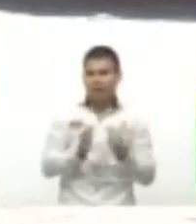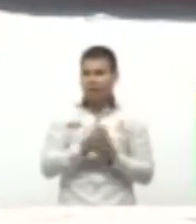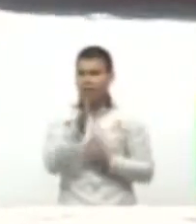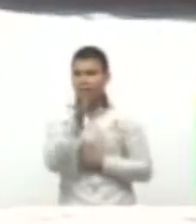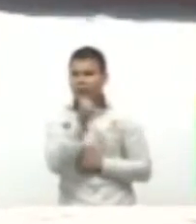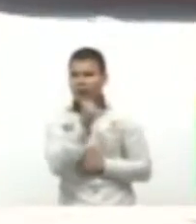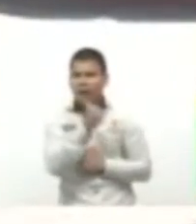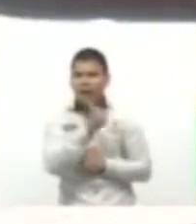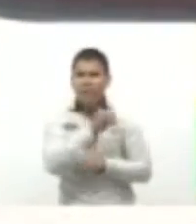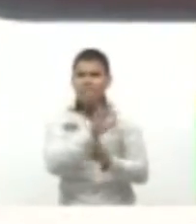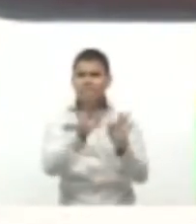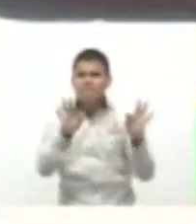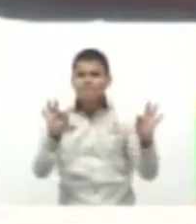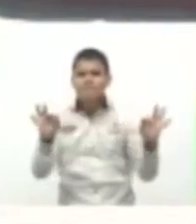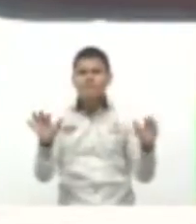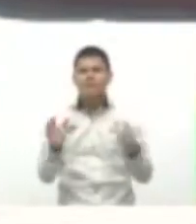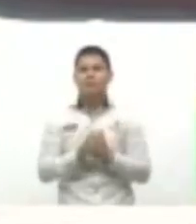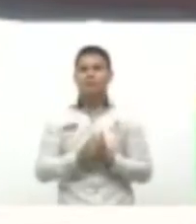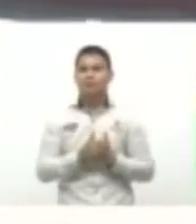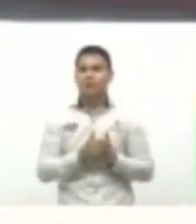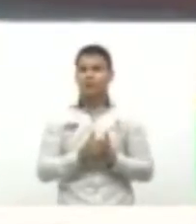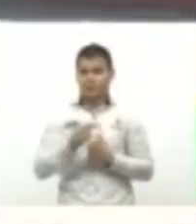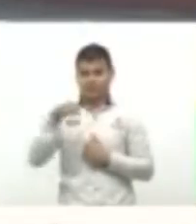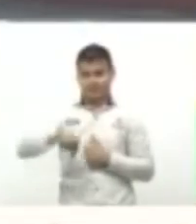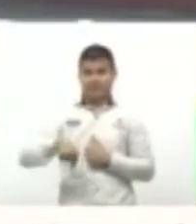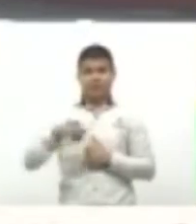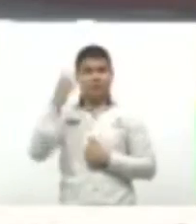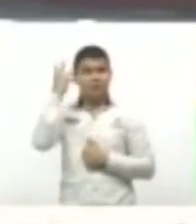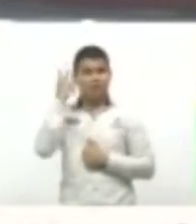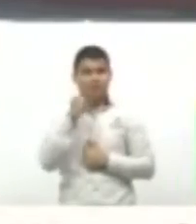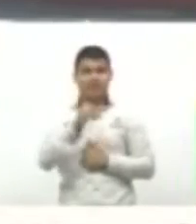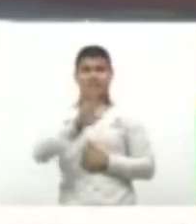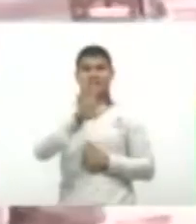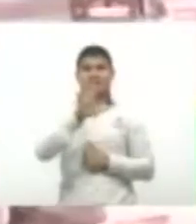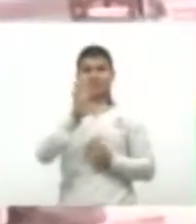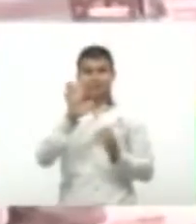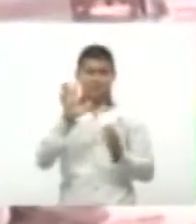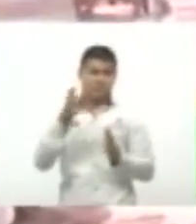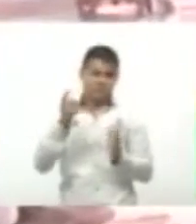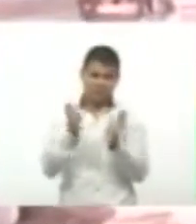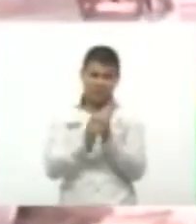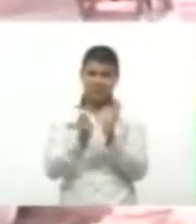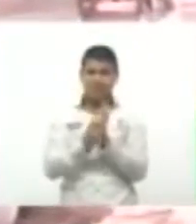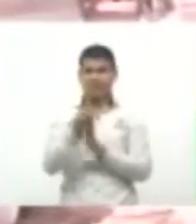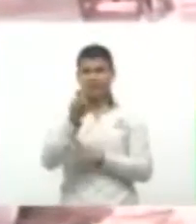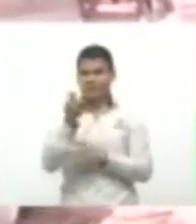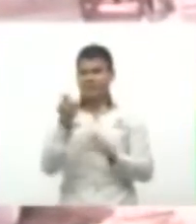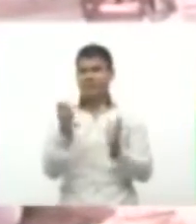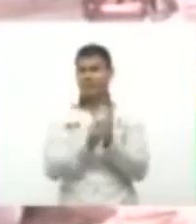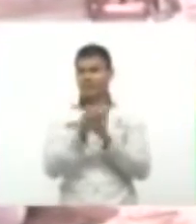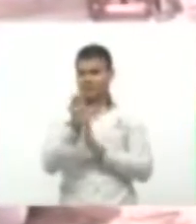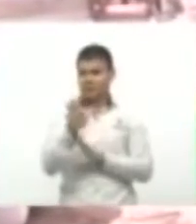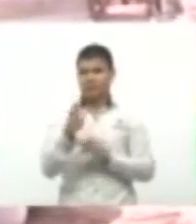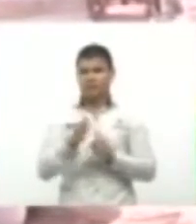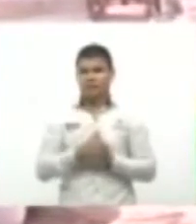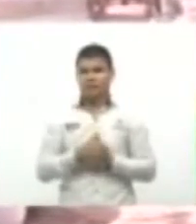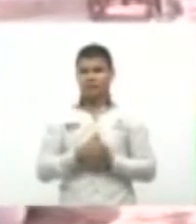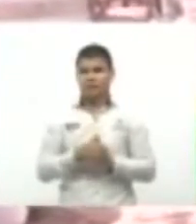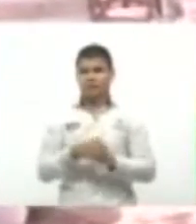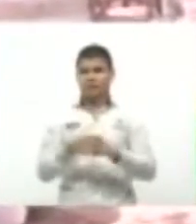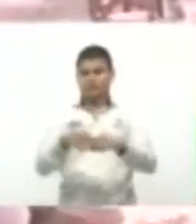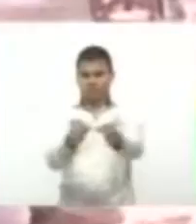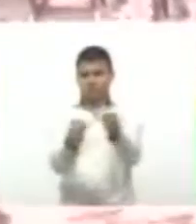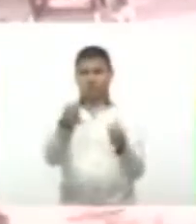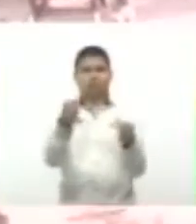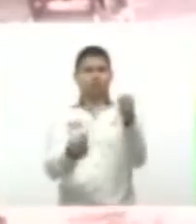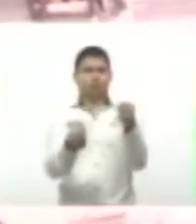vecinos denuncian que a diario se registran de 5 a 6 asaltos a mano armada. O sea, apenas cierro la puerta del carro, me enfrento a un ladrón